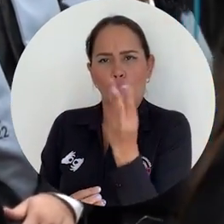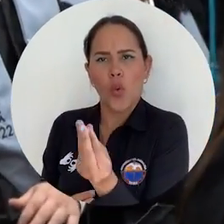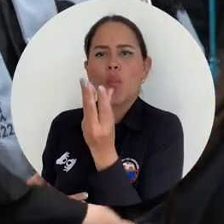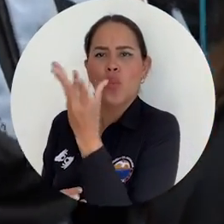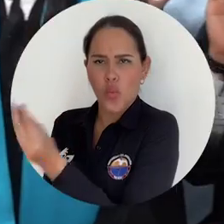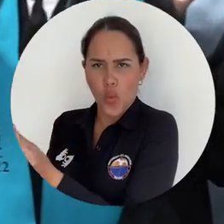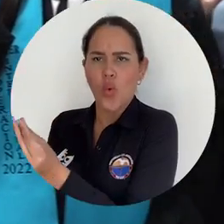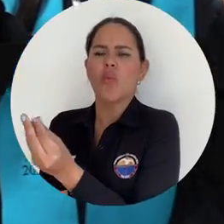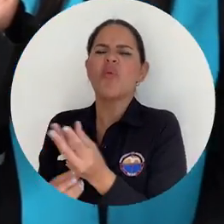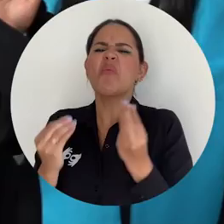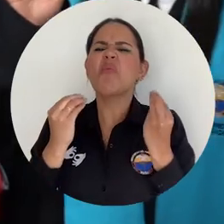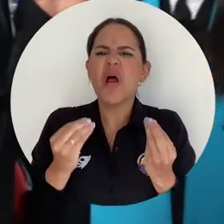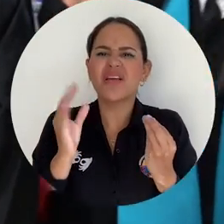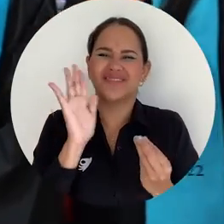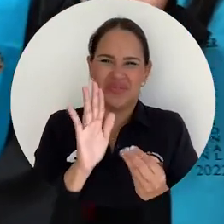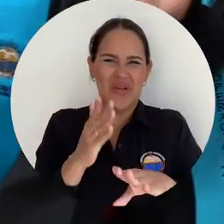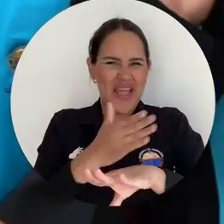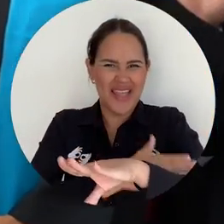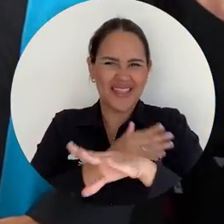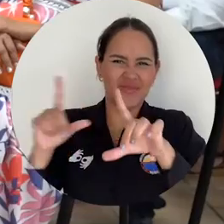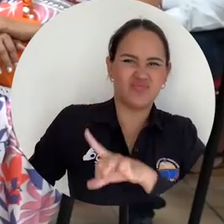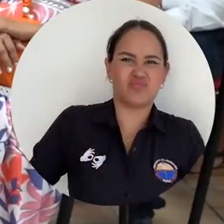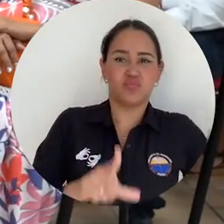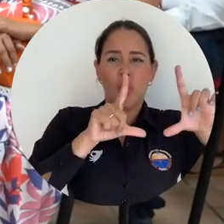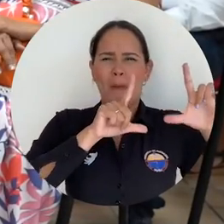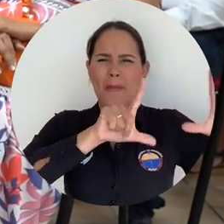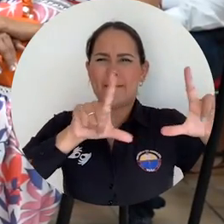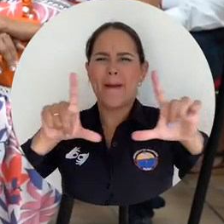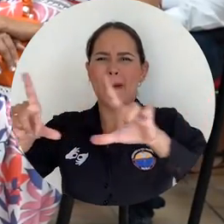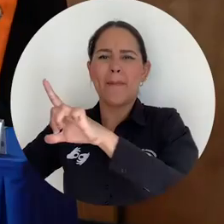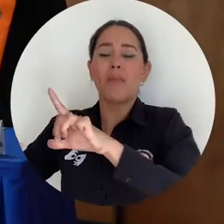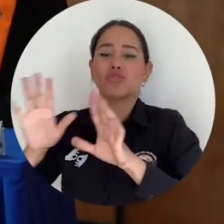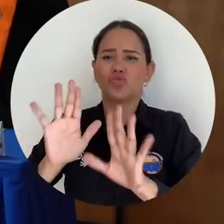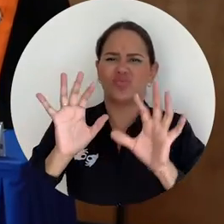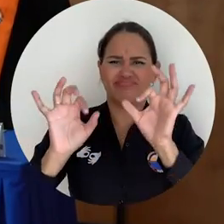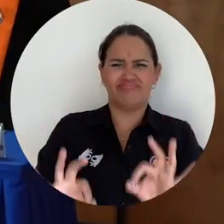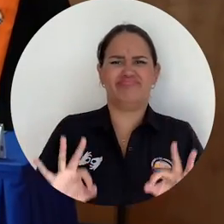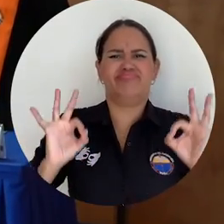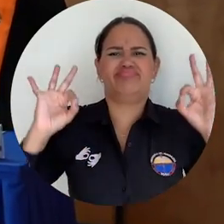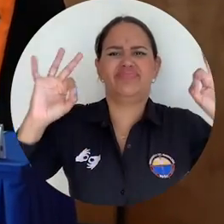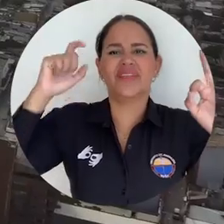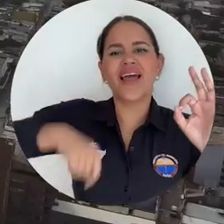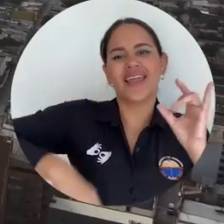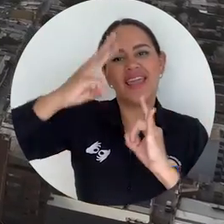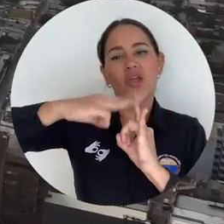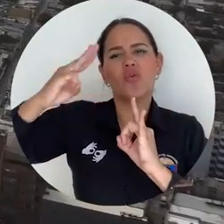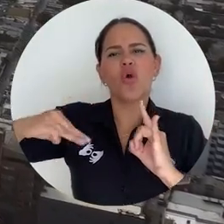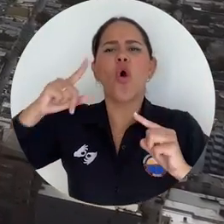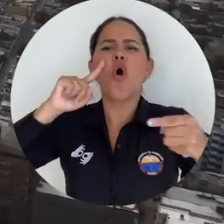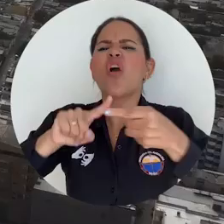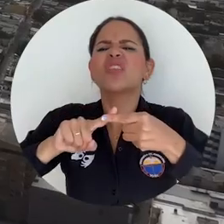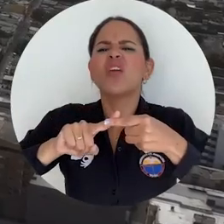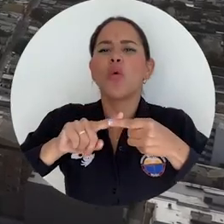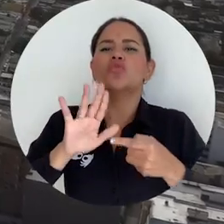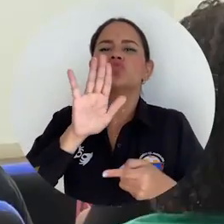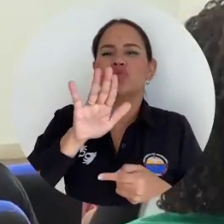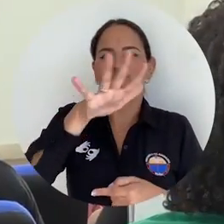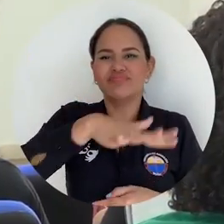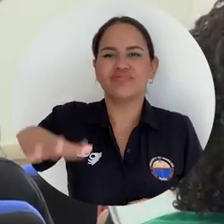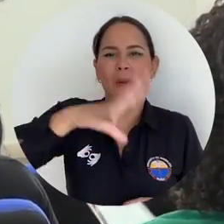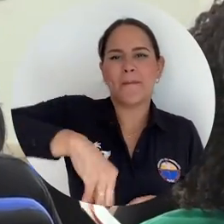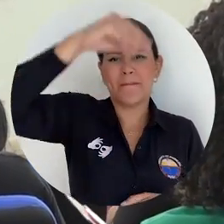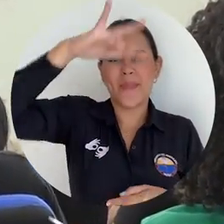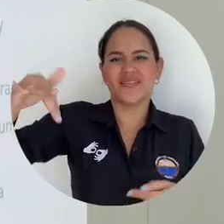titular a quienes exitosamente sus ciclos de formación con la más alta calidad impartida por un y Magdalena en aras de ofrecerle al territorio